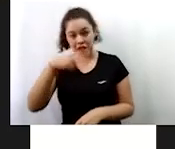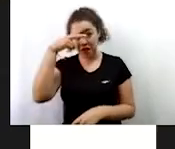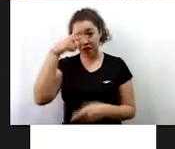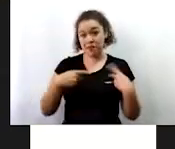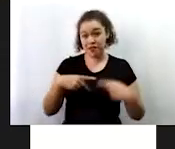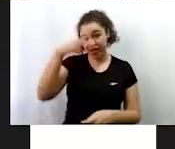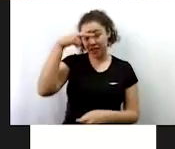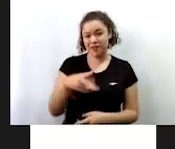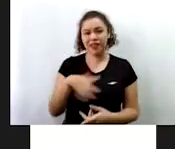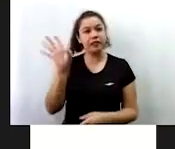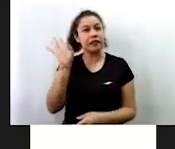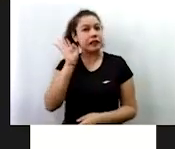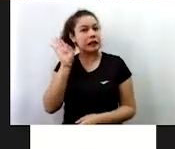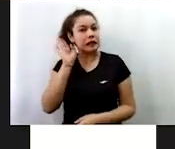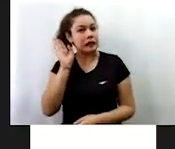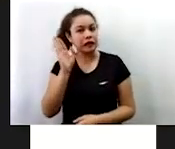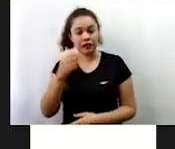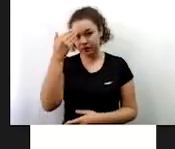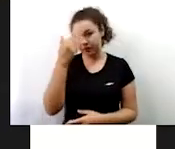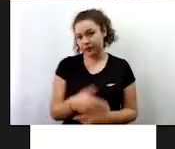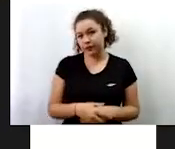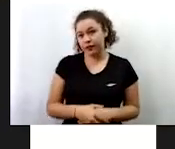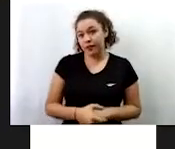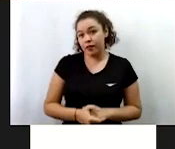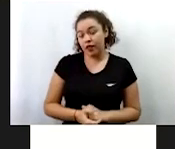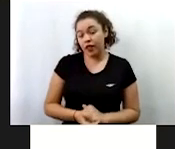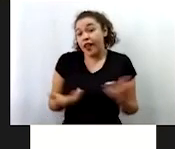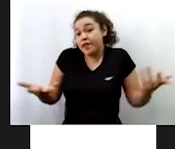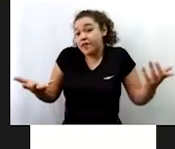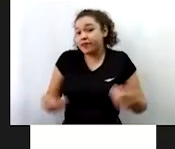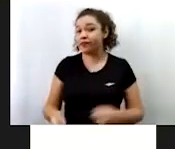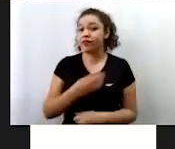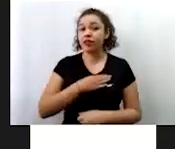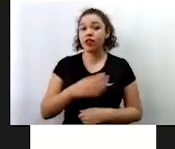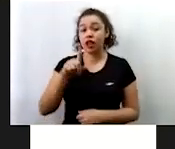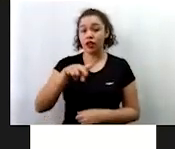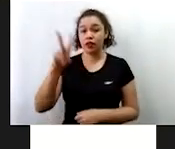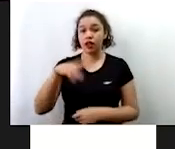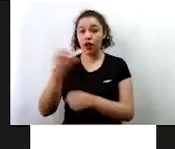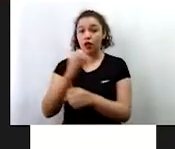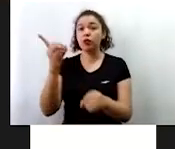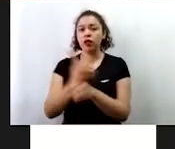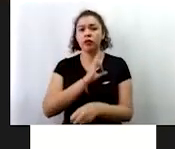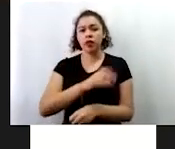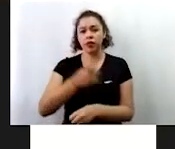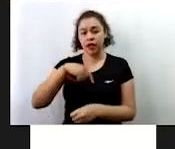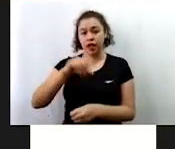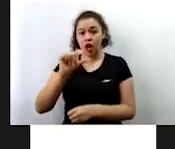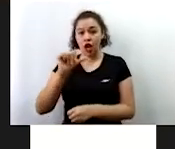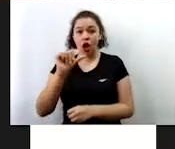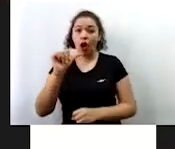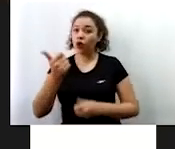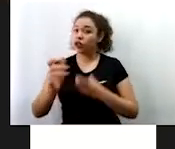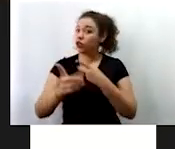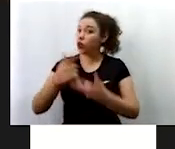uno se entera de muchas cosas estando en esto. Pero bueno, también es una ventana de oportunidad para agarrarnos de las otras manitas que